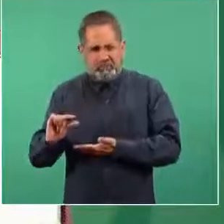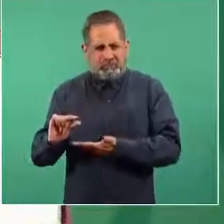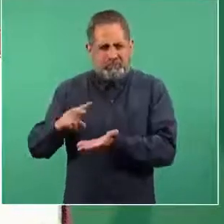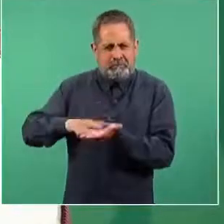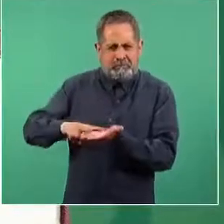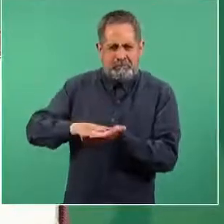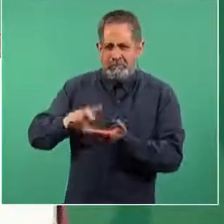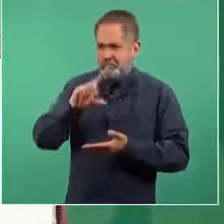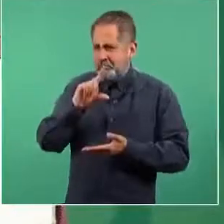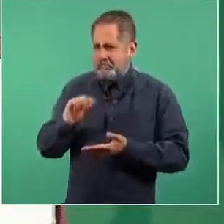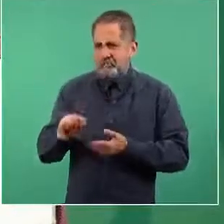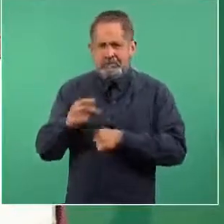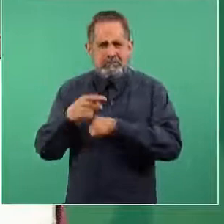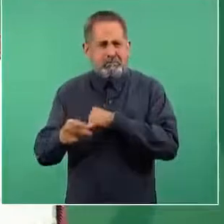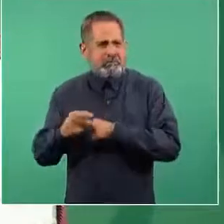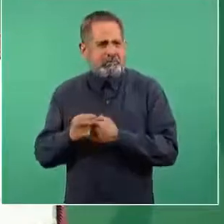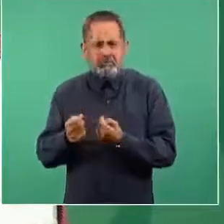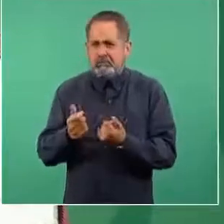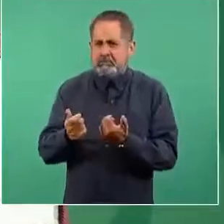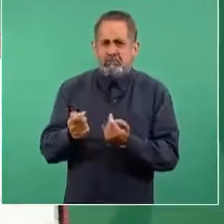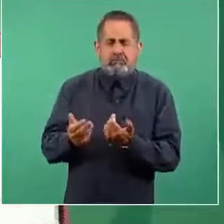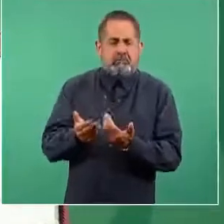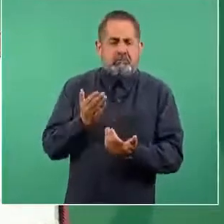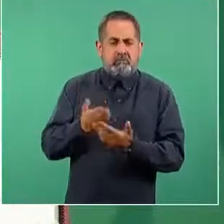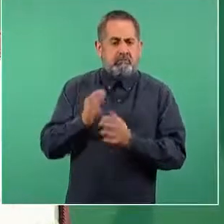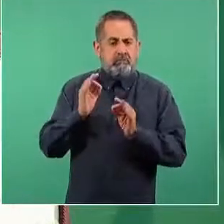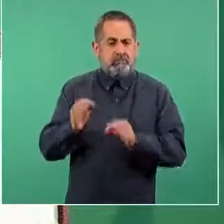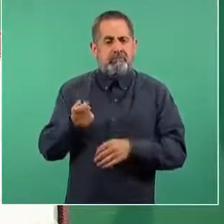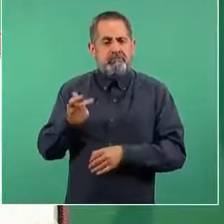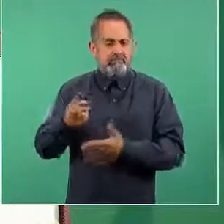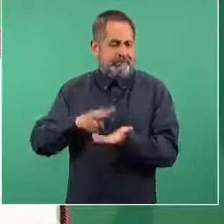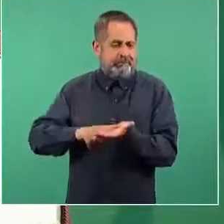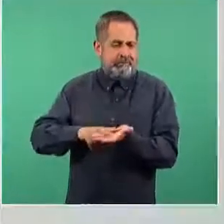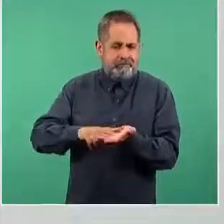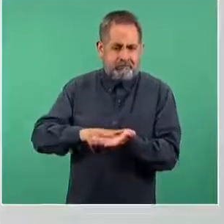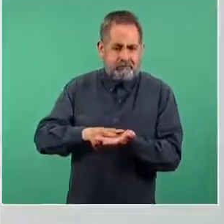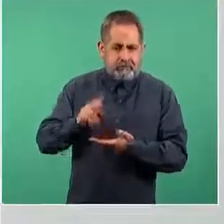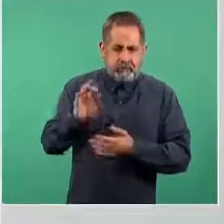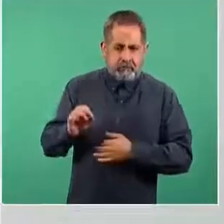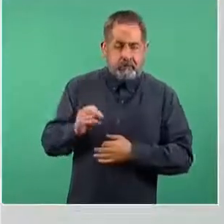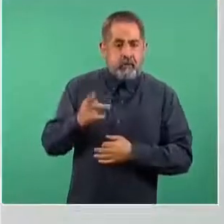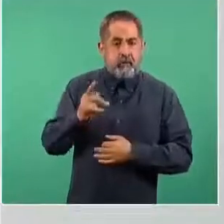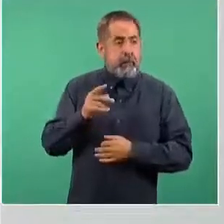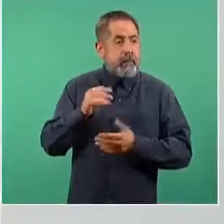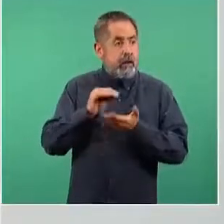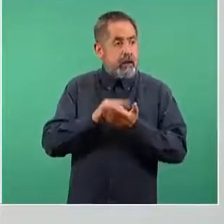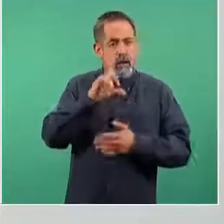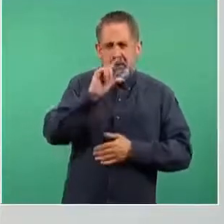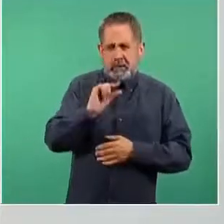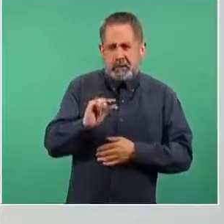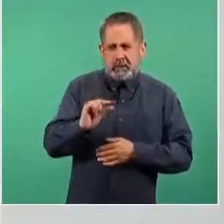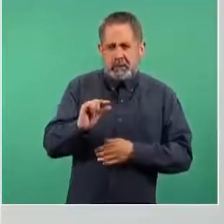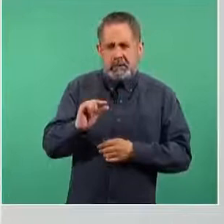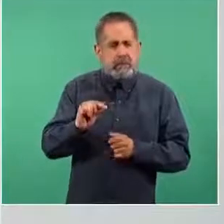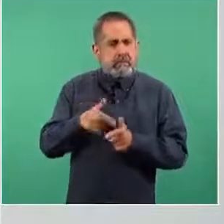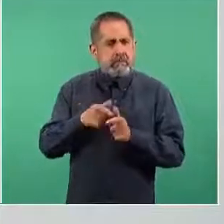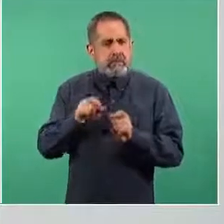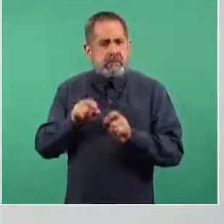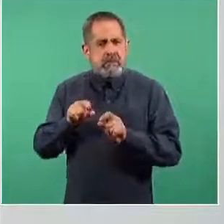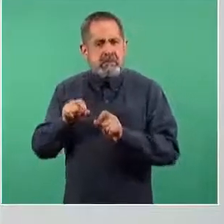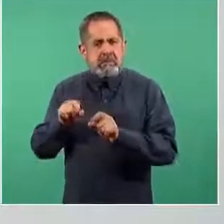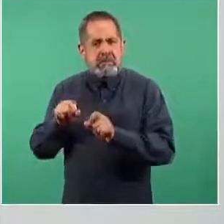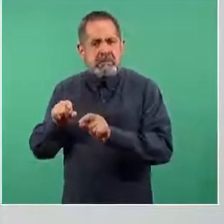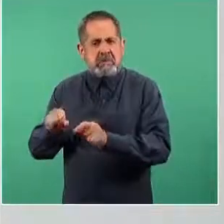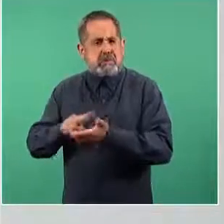nivel de riesgo epidémico, que es el del color verde, sino que además de haberlo alcanzado, han logrado mantener